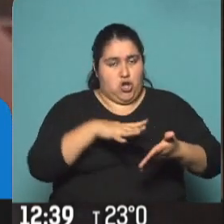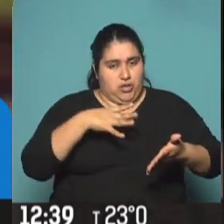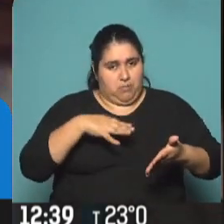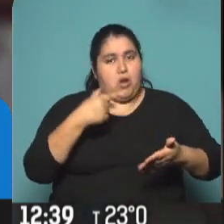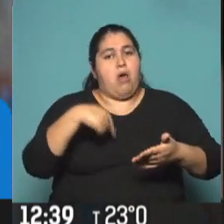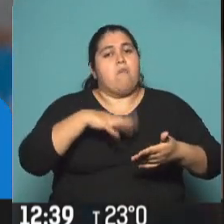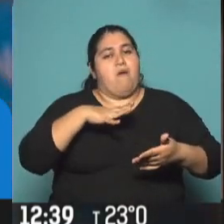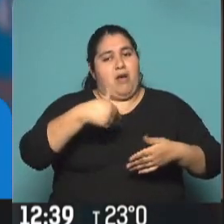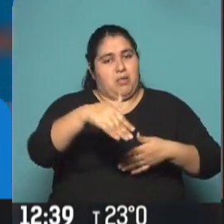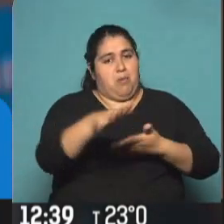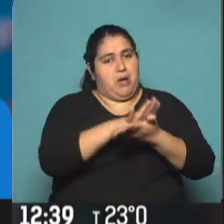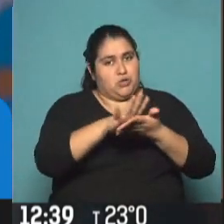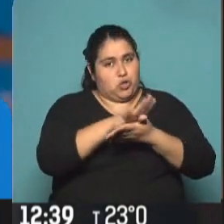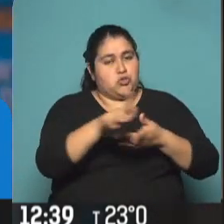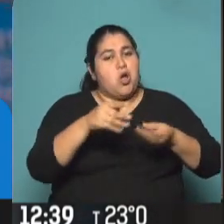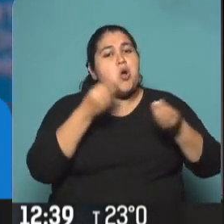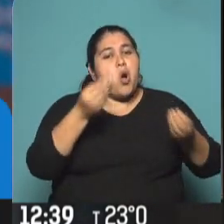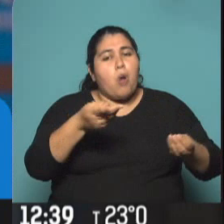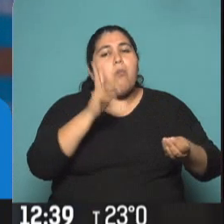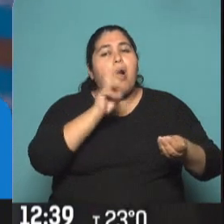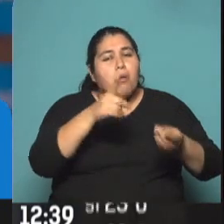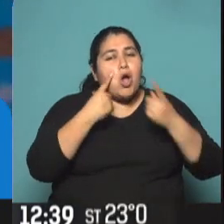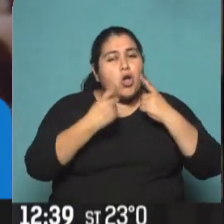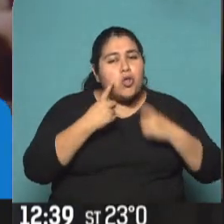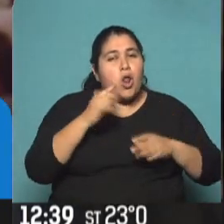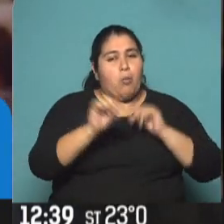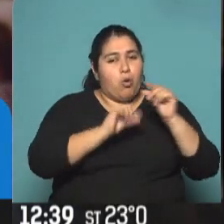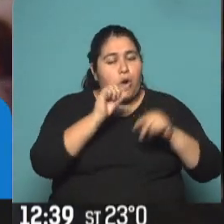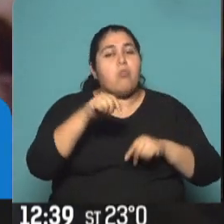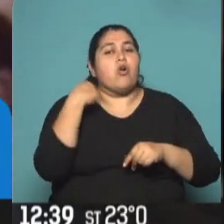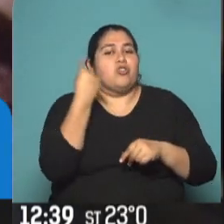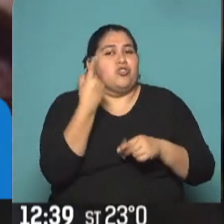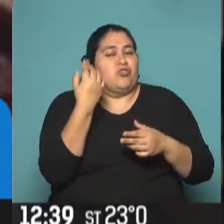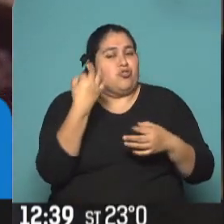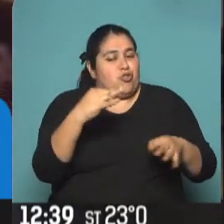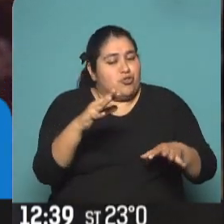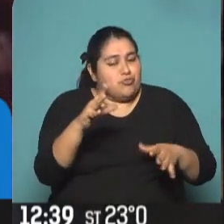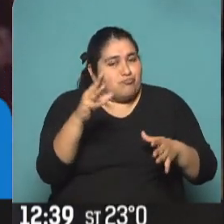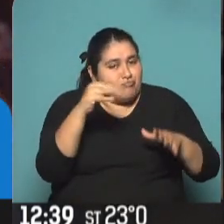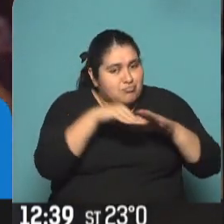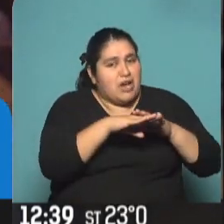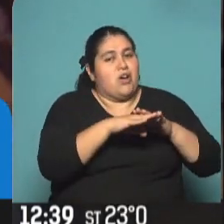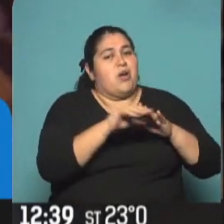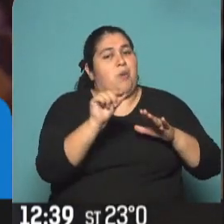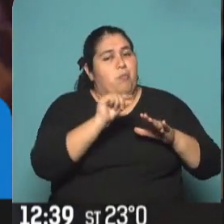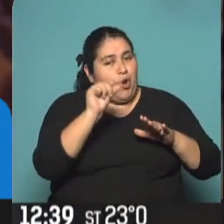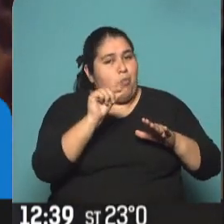dictaminar estamos han habido verificaciones pero nos llevamos el deber monchi para digamos expedirnos